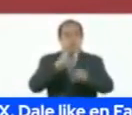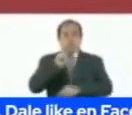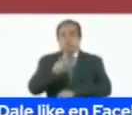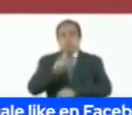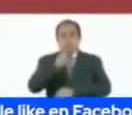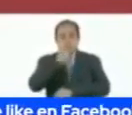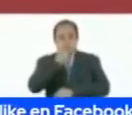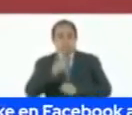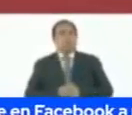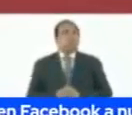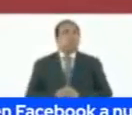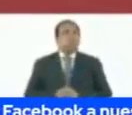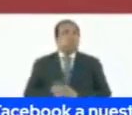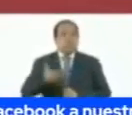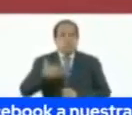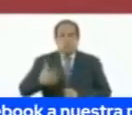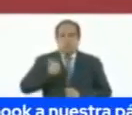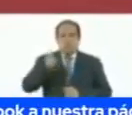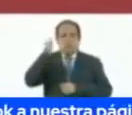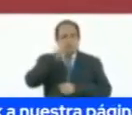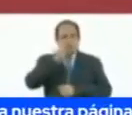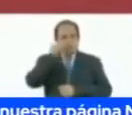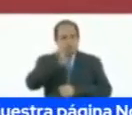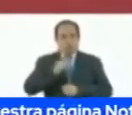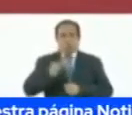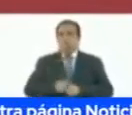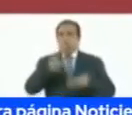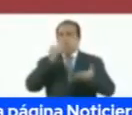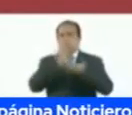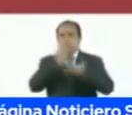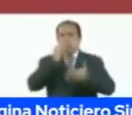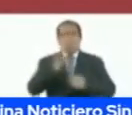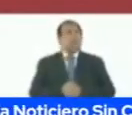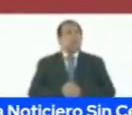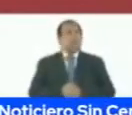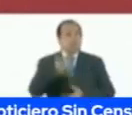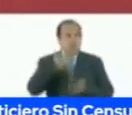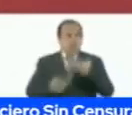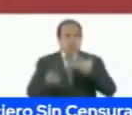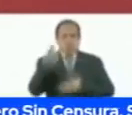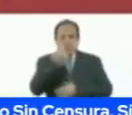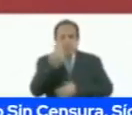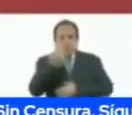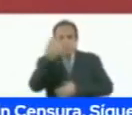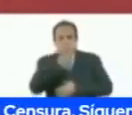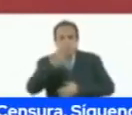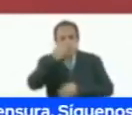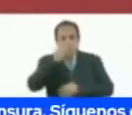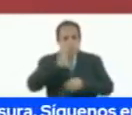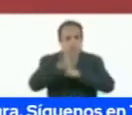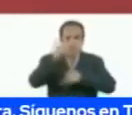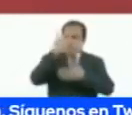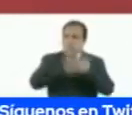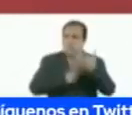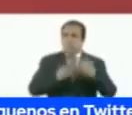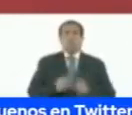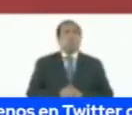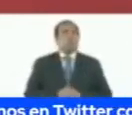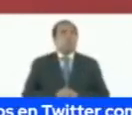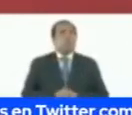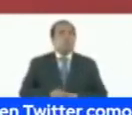propios policías. Entonces, si hay algún abuso siempre se sanciona y en este caso pues más bien hay que revisar en ese momento el protocolo. Pero sí es